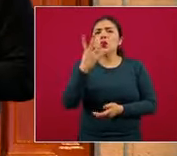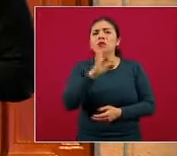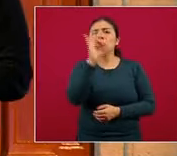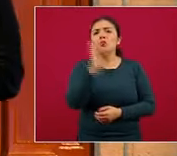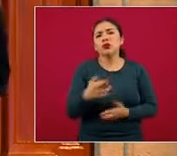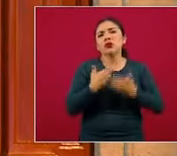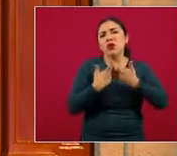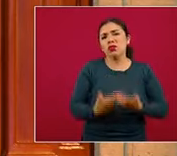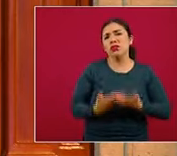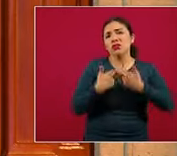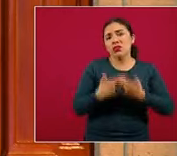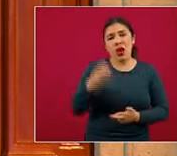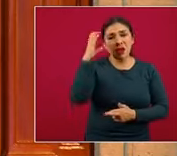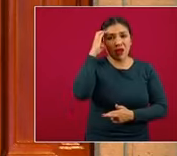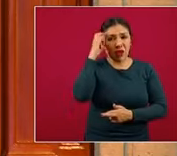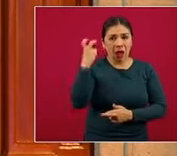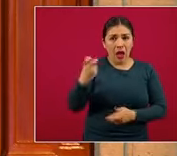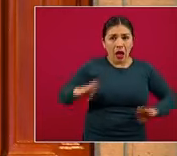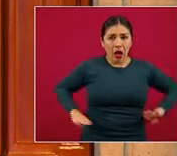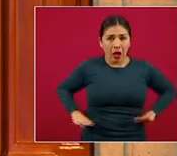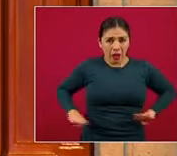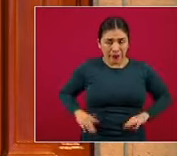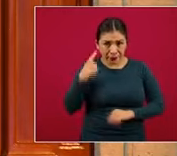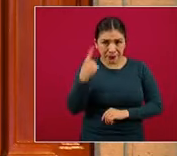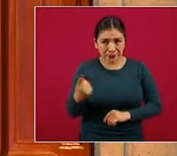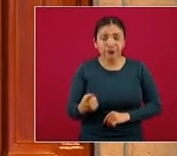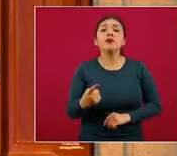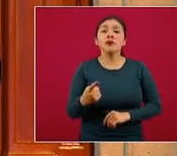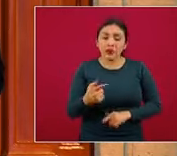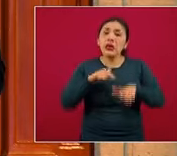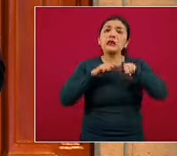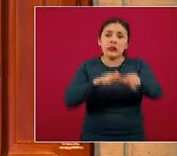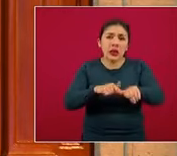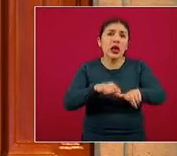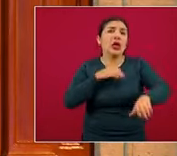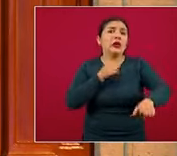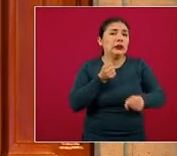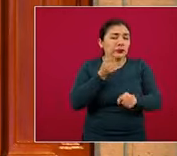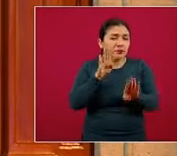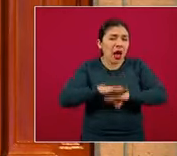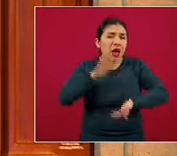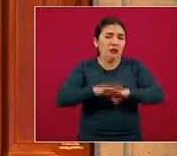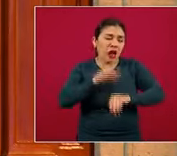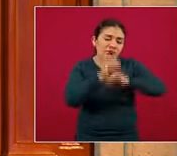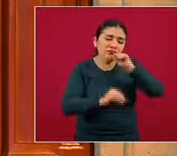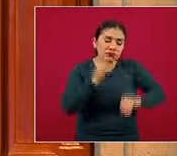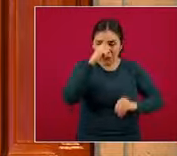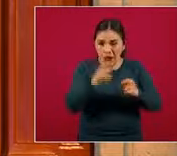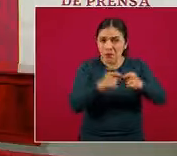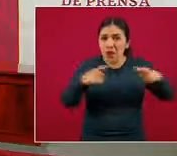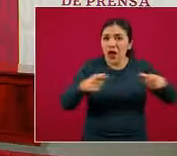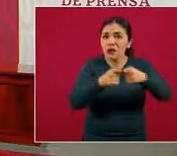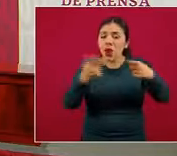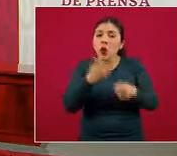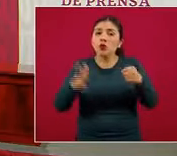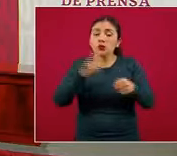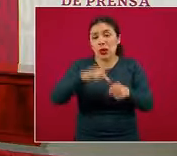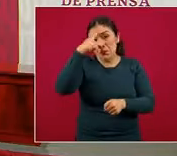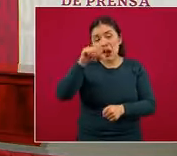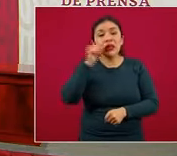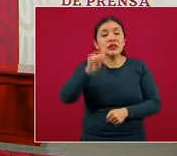de disponibilidad de este tipo de camas y continúa trabajando en reconversión para poder siempre